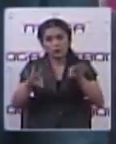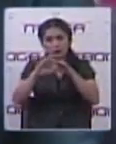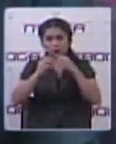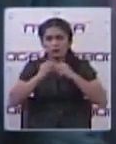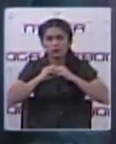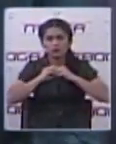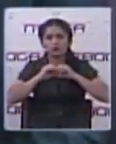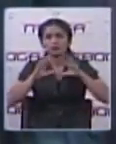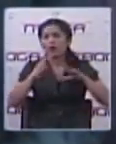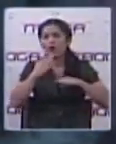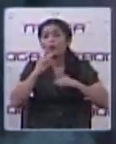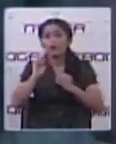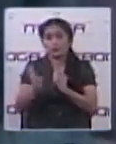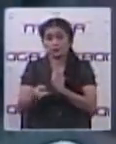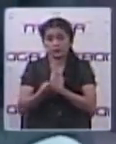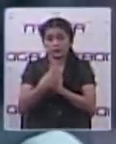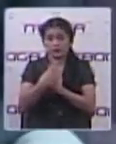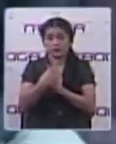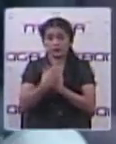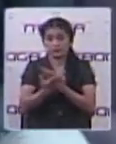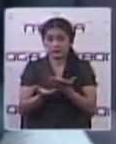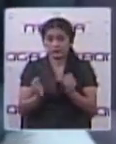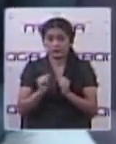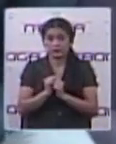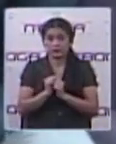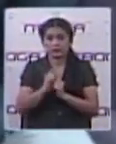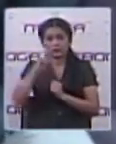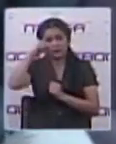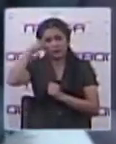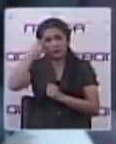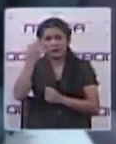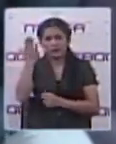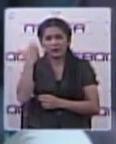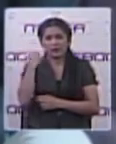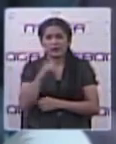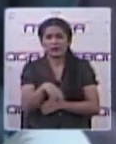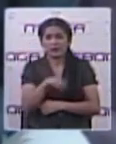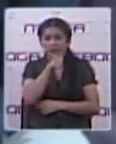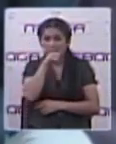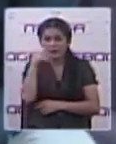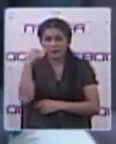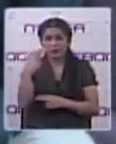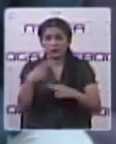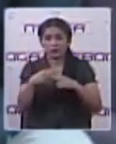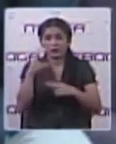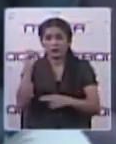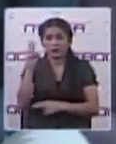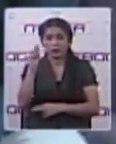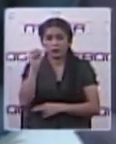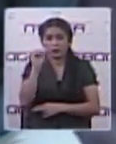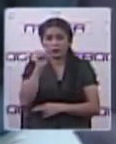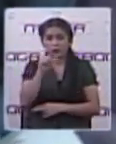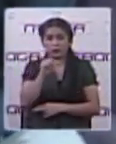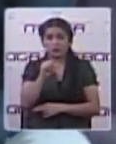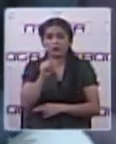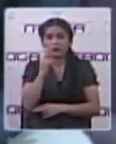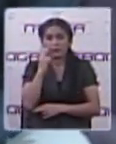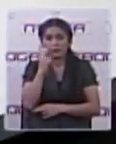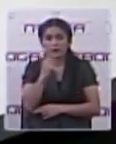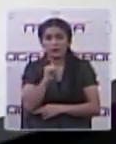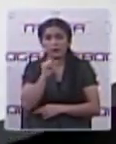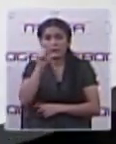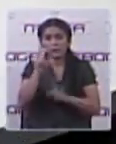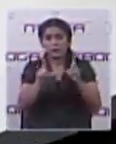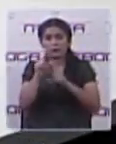un caso como el de la cerveza Corona, que la vi la semana pasada, lleva más de 26 millones de visitas. Hoy un video puede